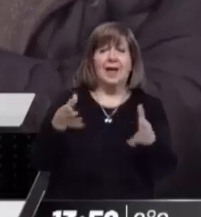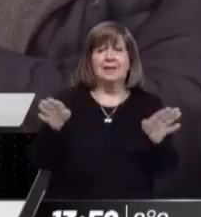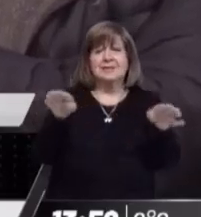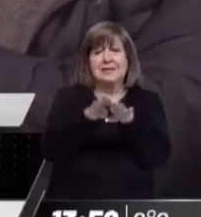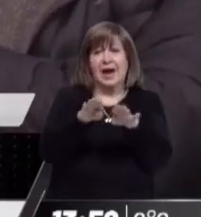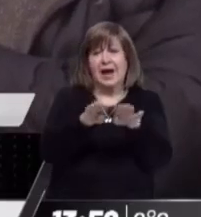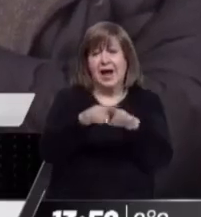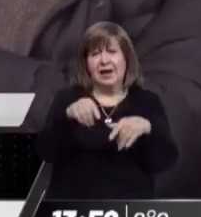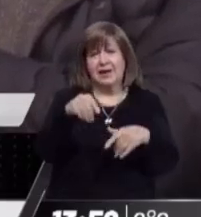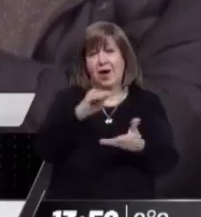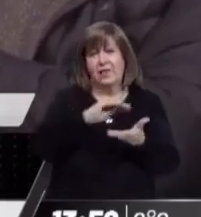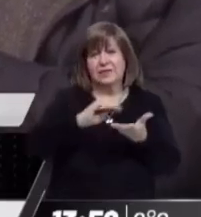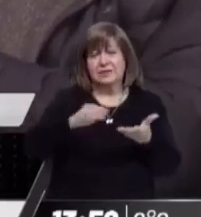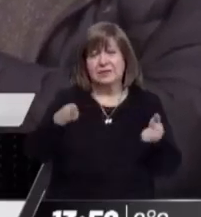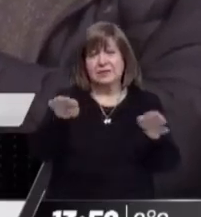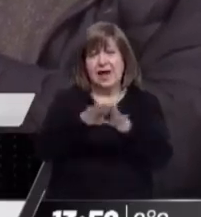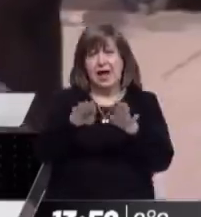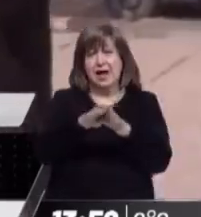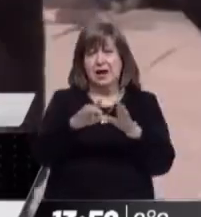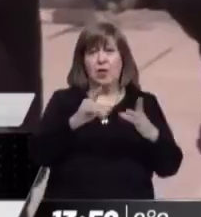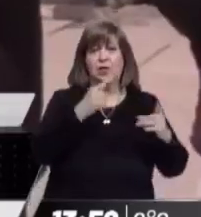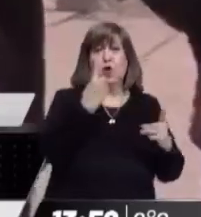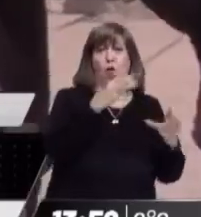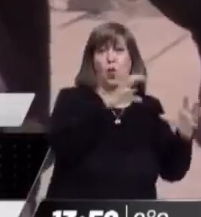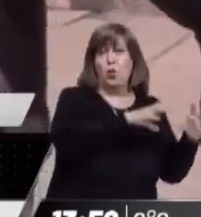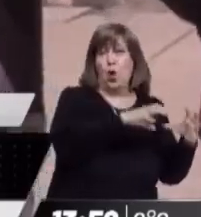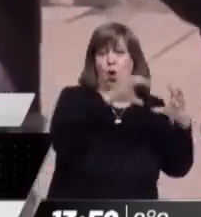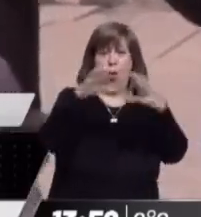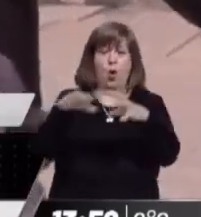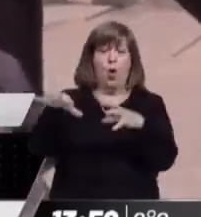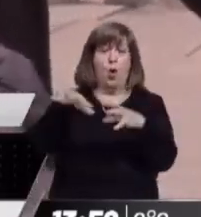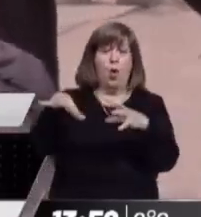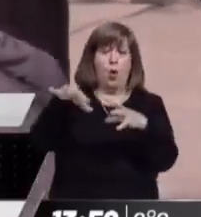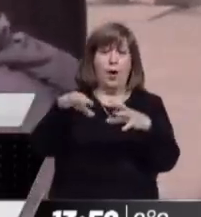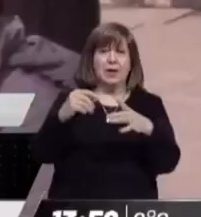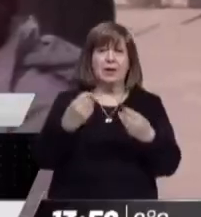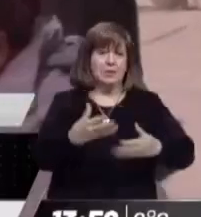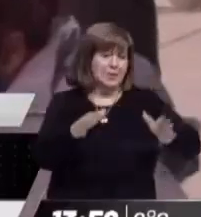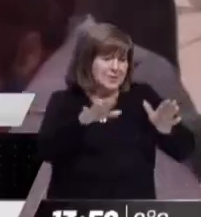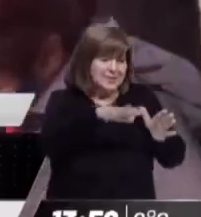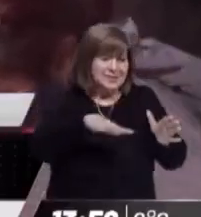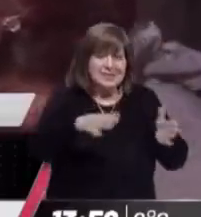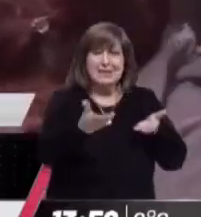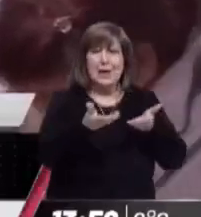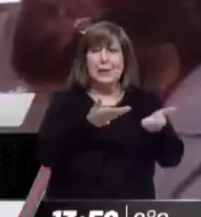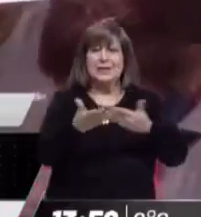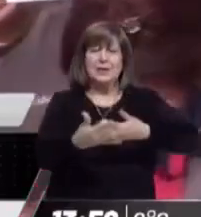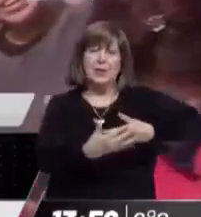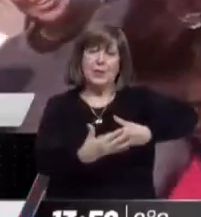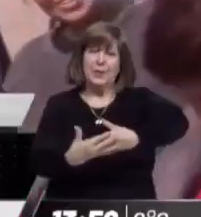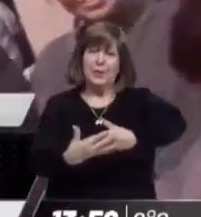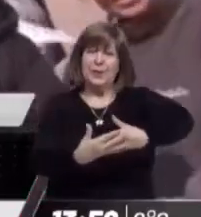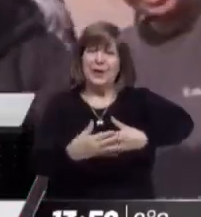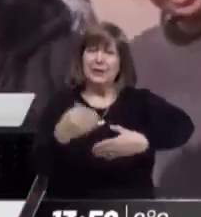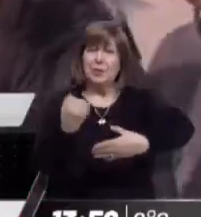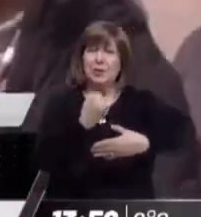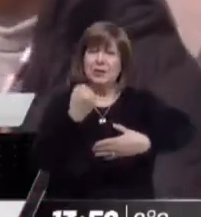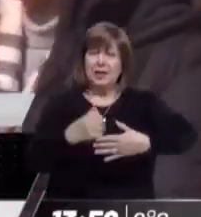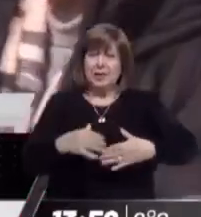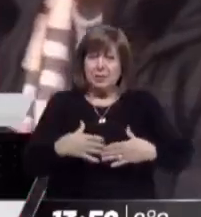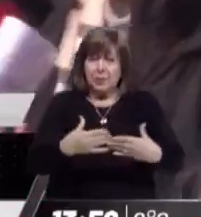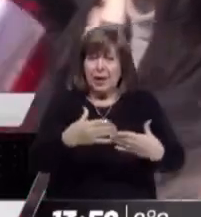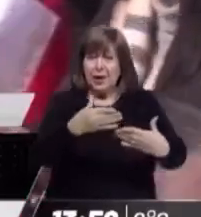cerrar lugares para acumularlos todos en uno solo y cerrando nada menos ni nada más que estos servicios que son tan